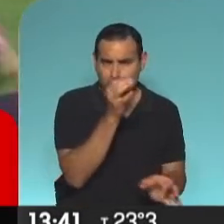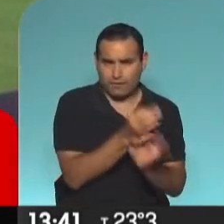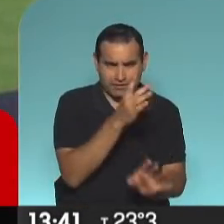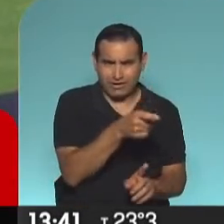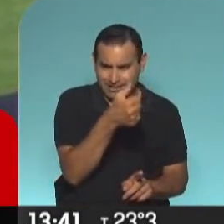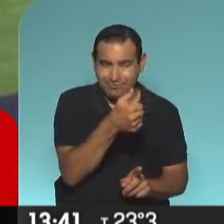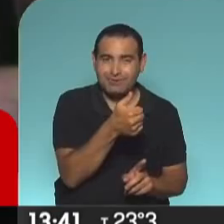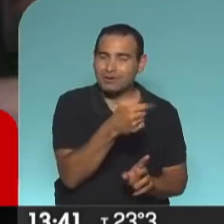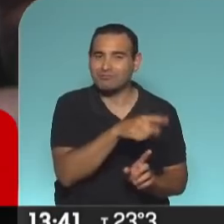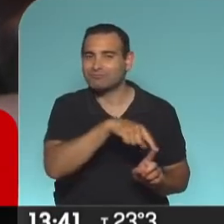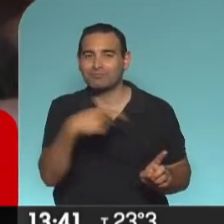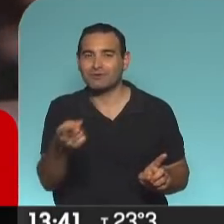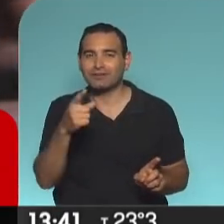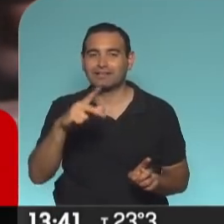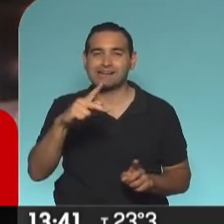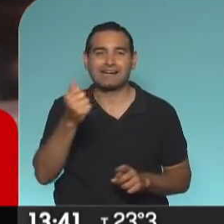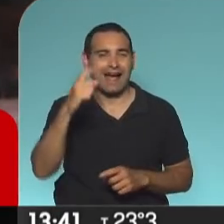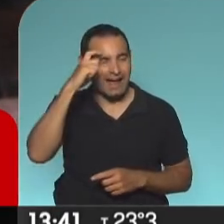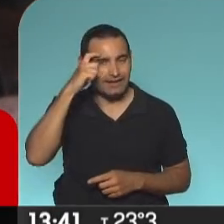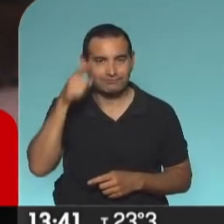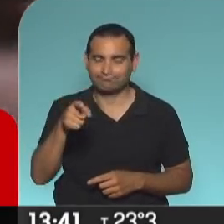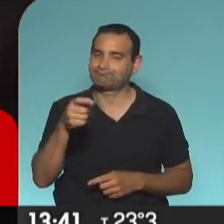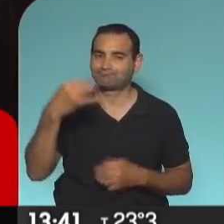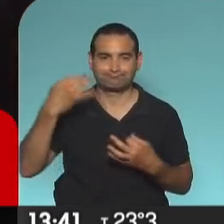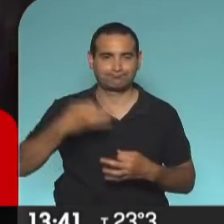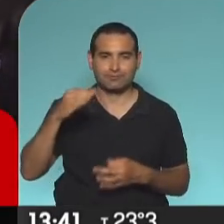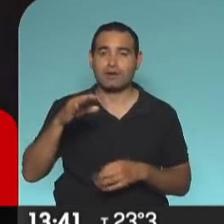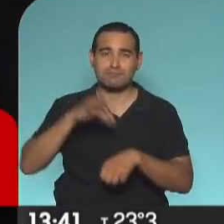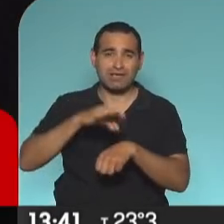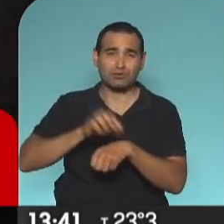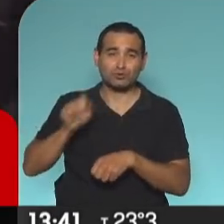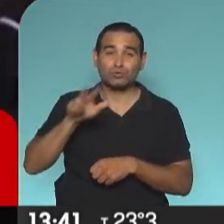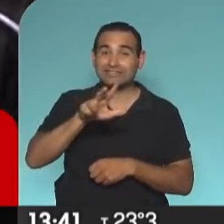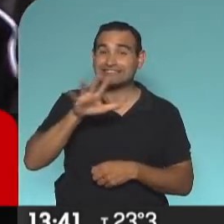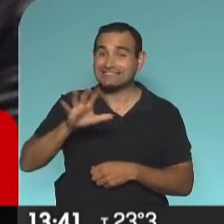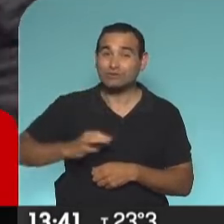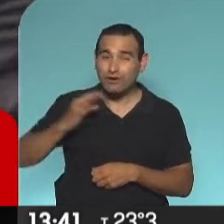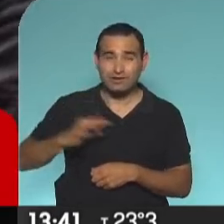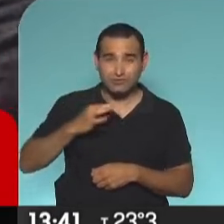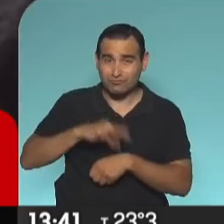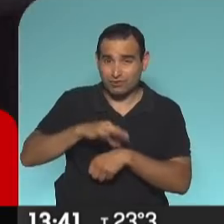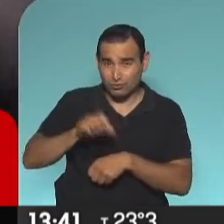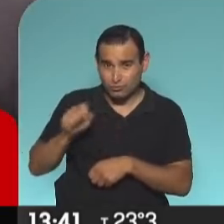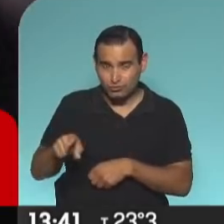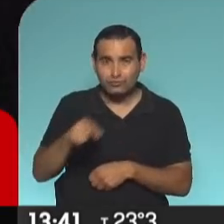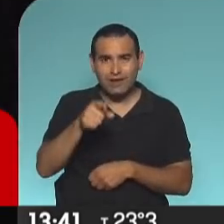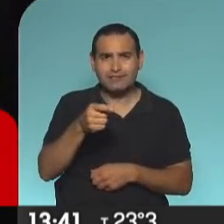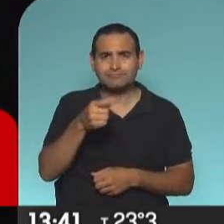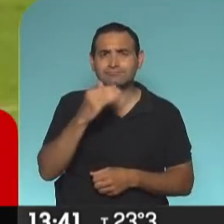profesional médico, sino fue CAE en las últimas declaraciones, su médico durante 35 años, para